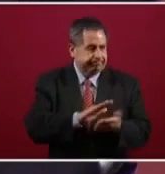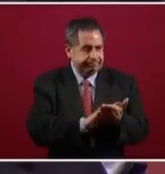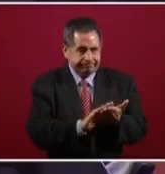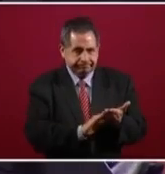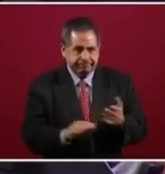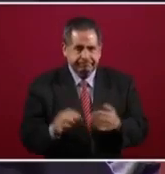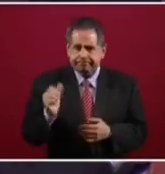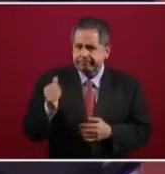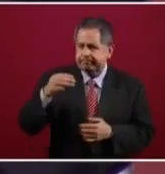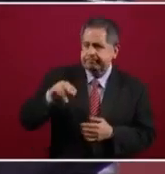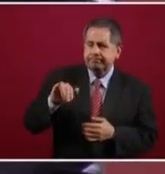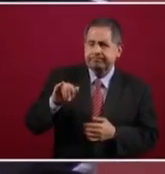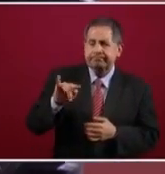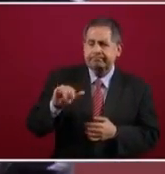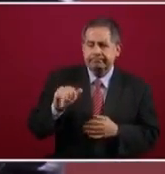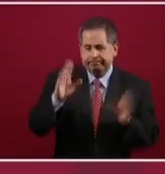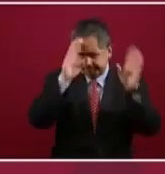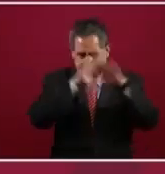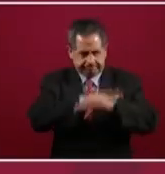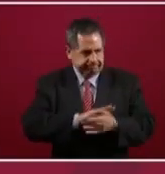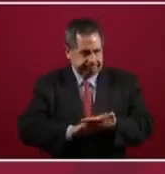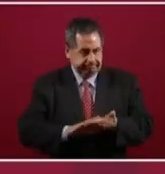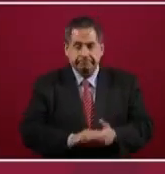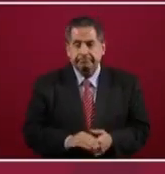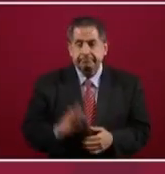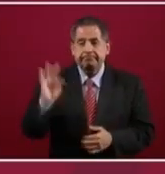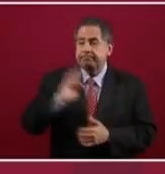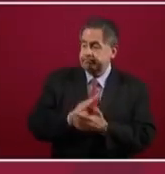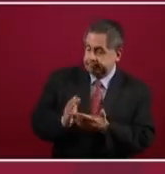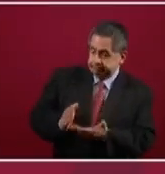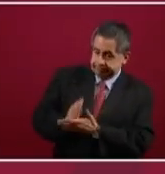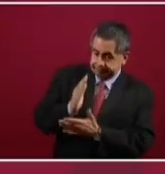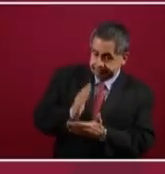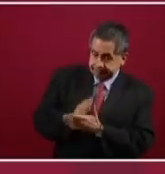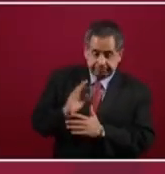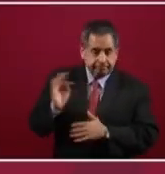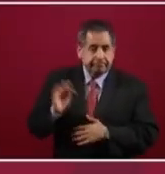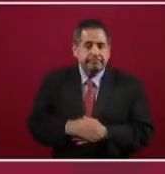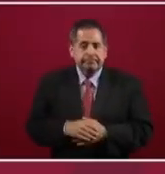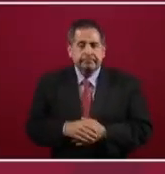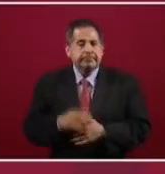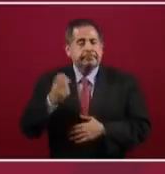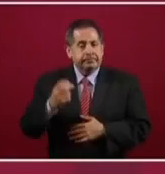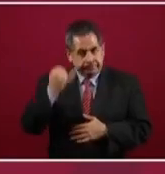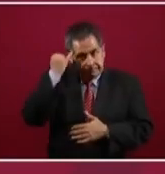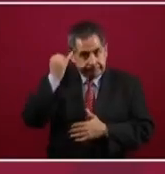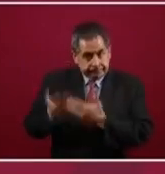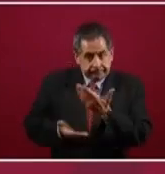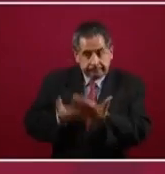Y quiero que en caso de proceder sea una iniciativa